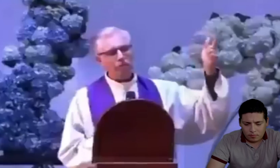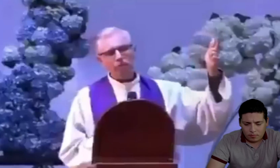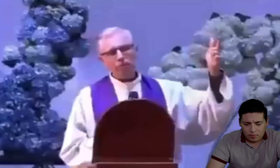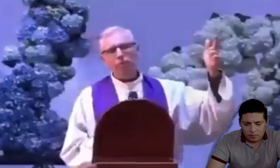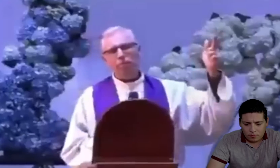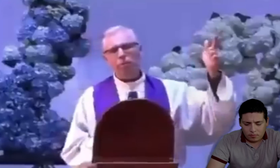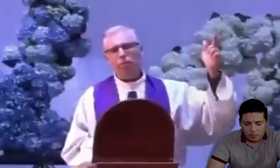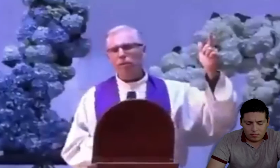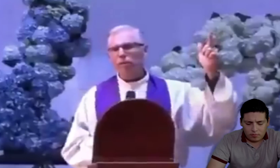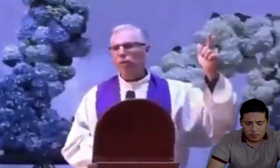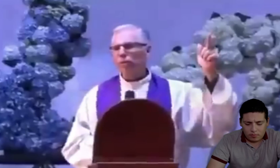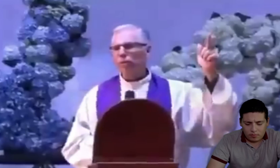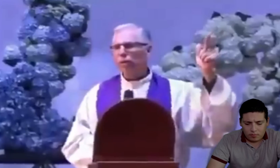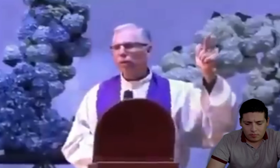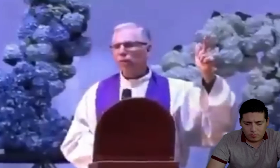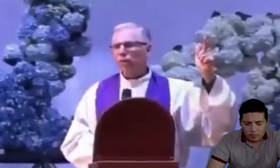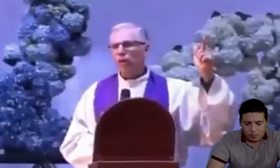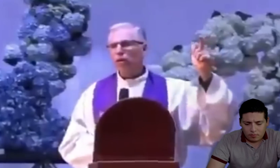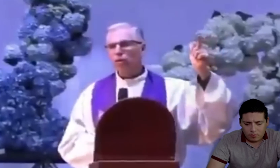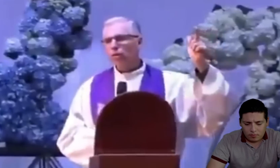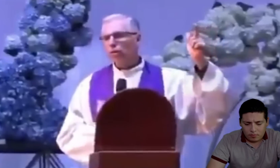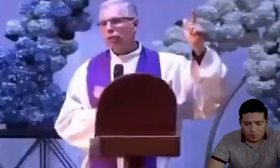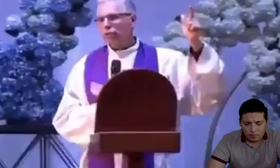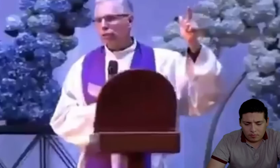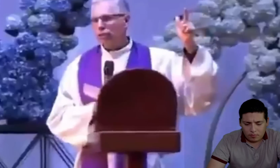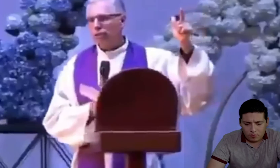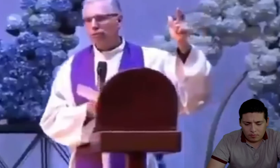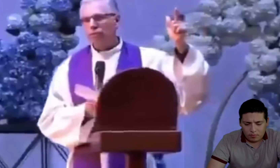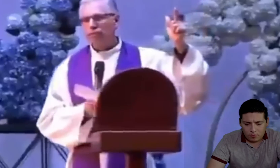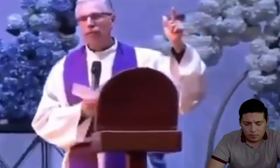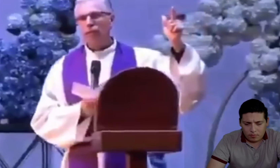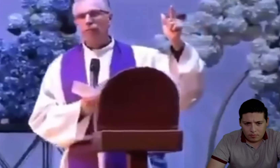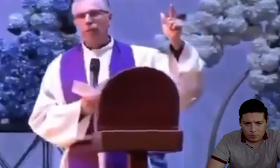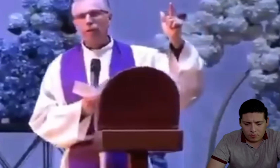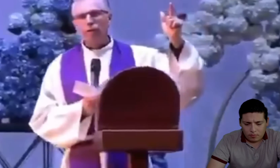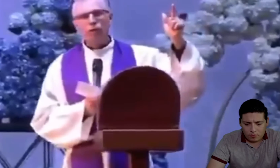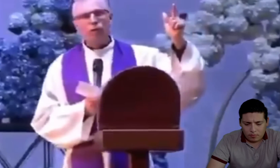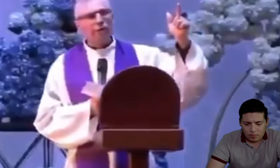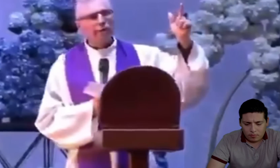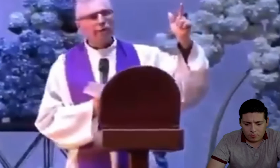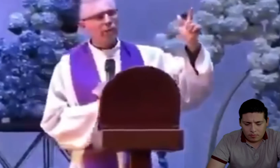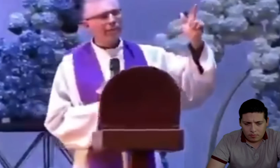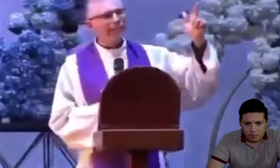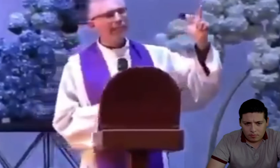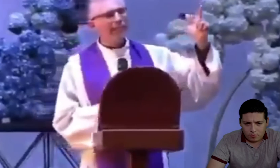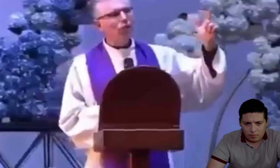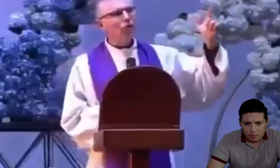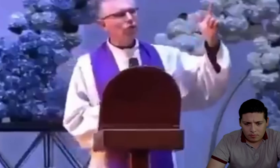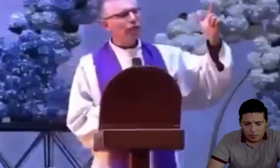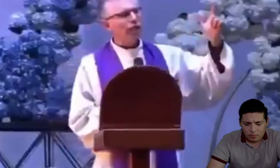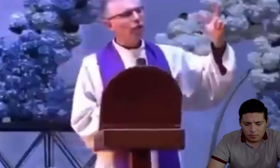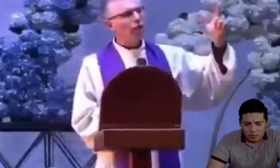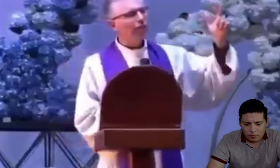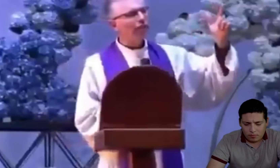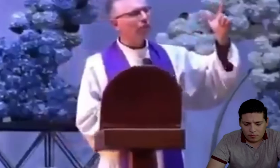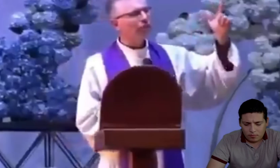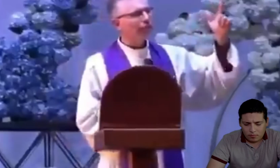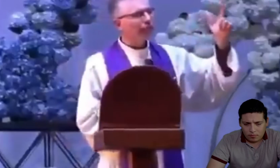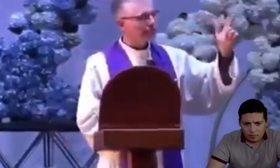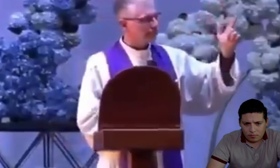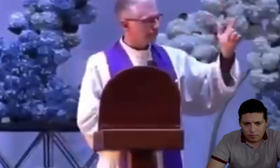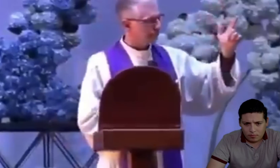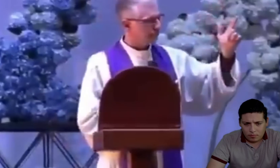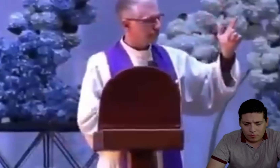Acabamos, bueno, no sé si lo ha hecho, pero yo no soy exorcista, pero yo estoy convencido que ese rito consagró a